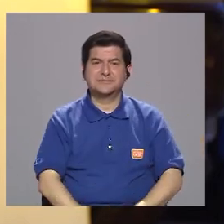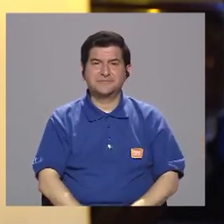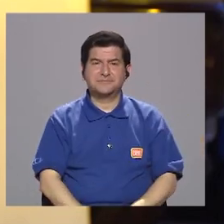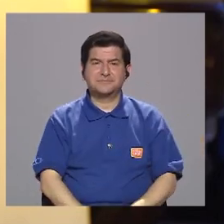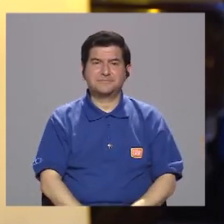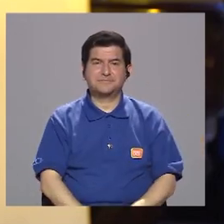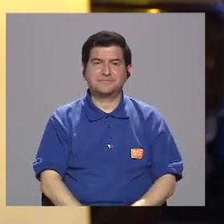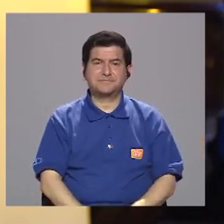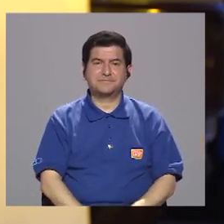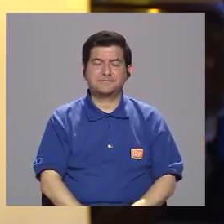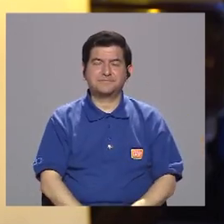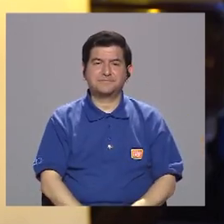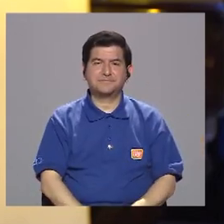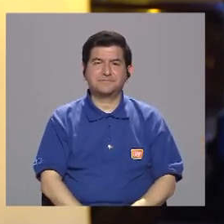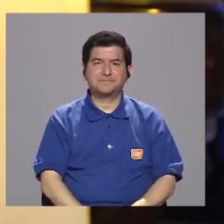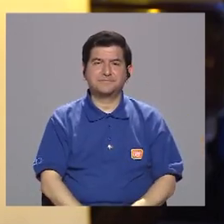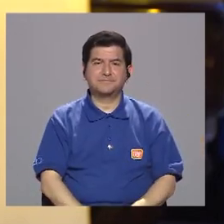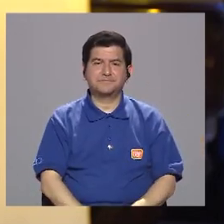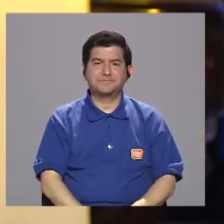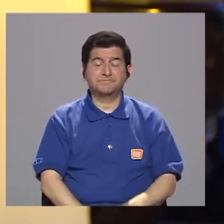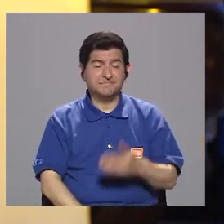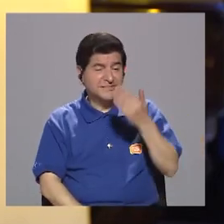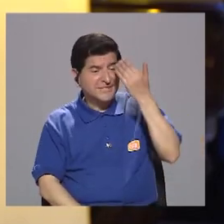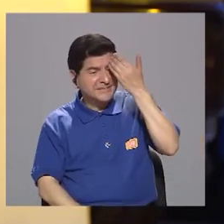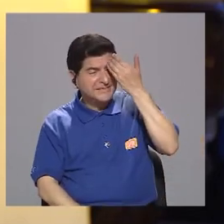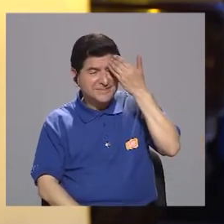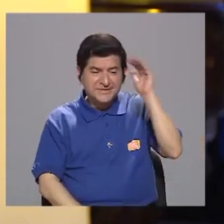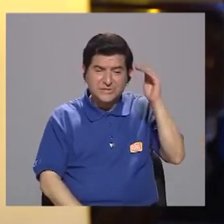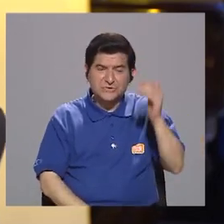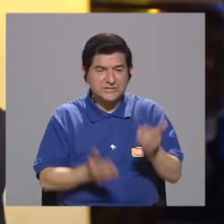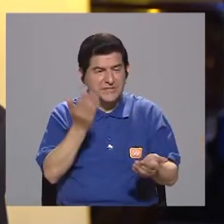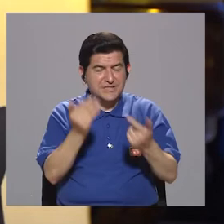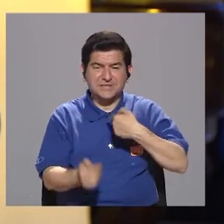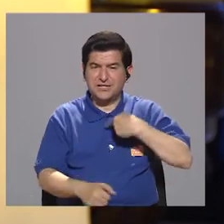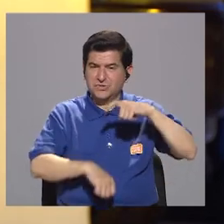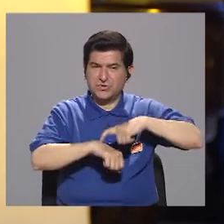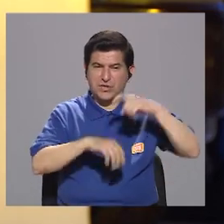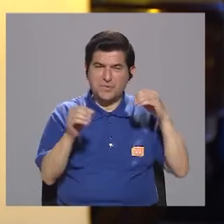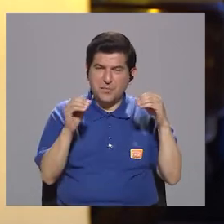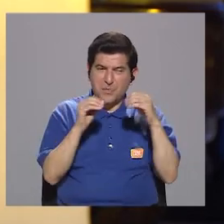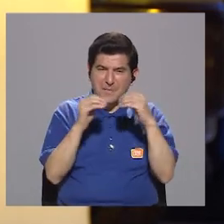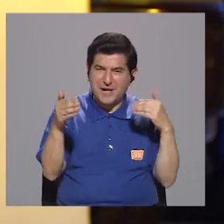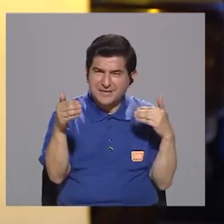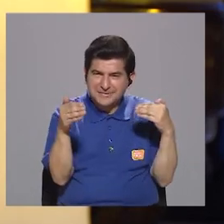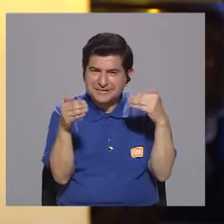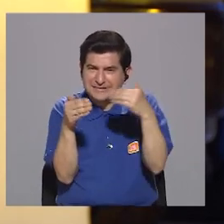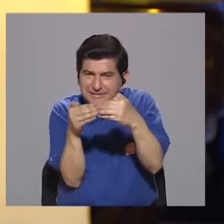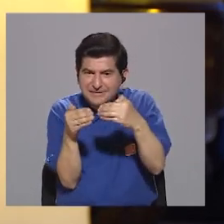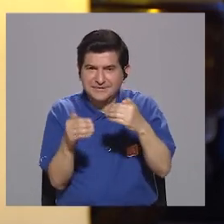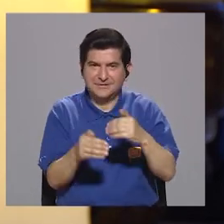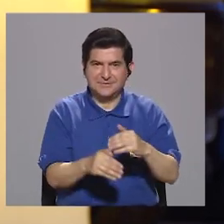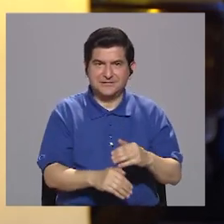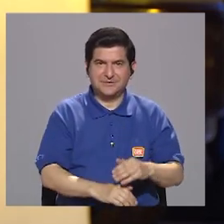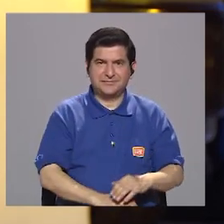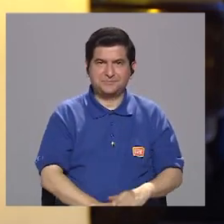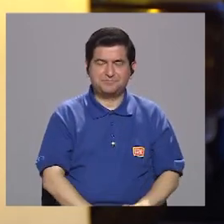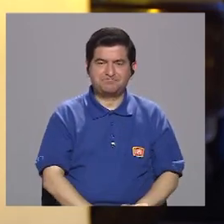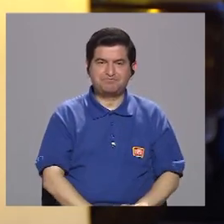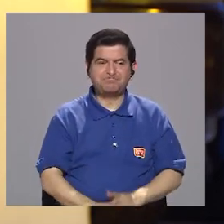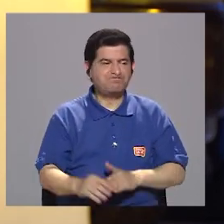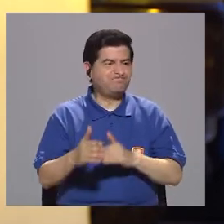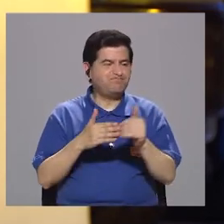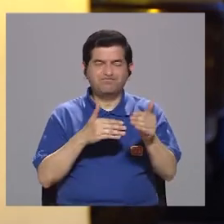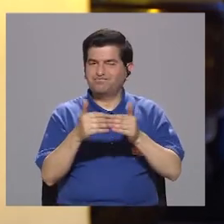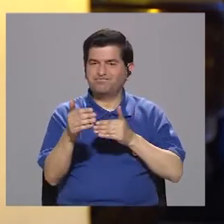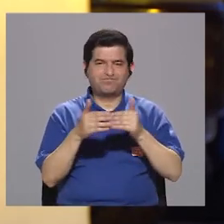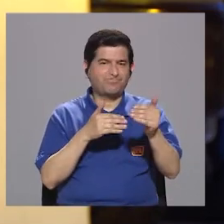Y también, no sé, por lo menos en la época que yo estuve más cerca y todo, a pesar